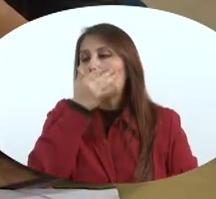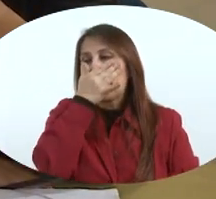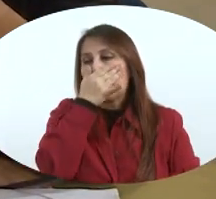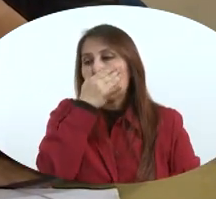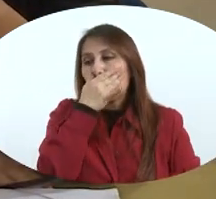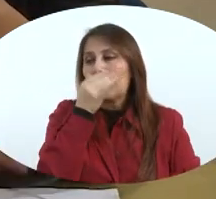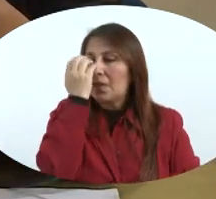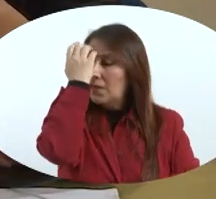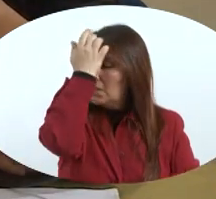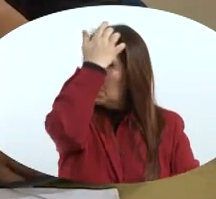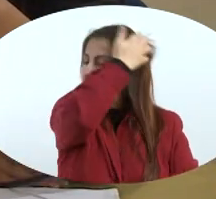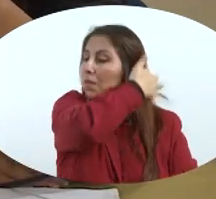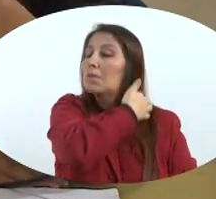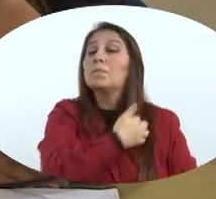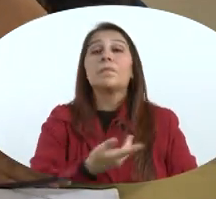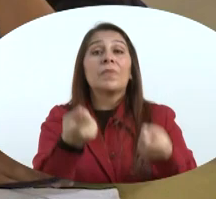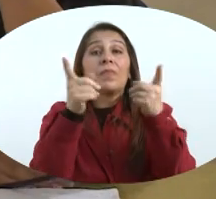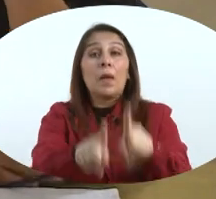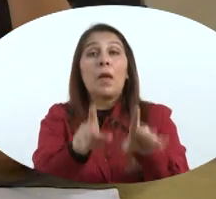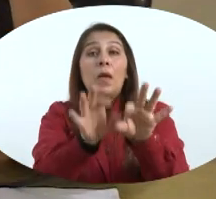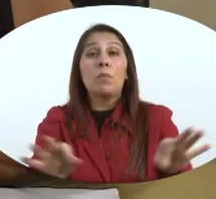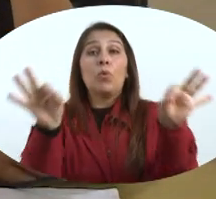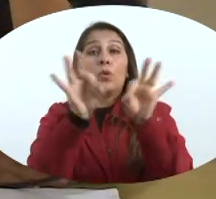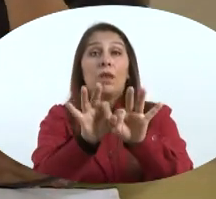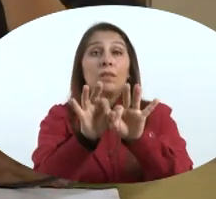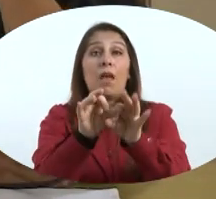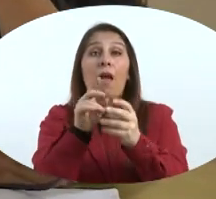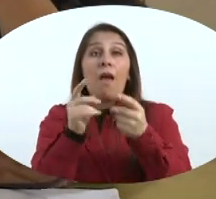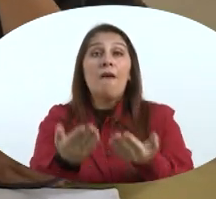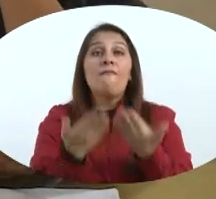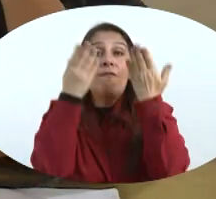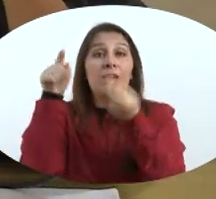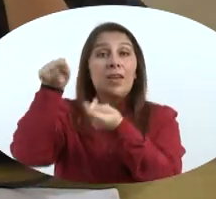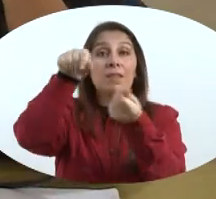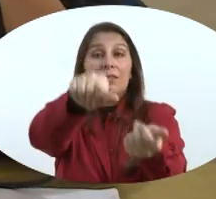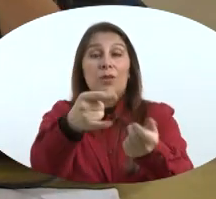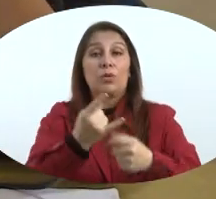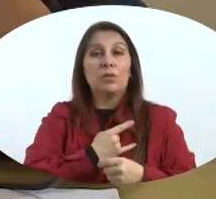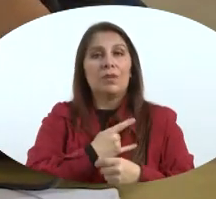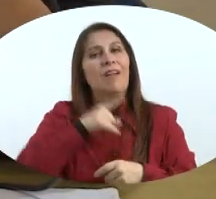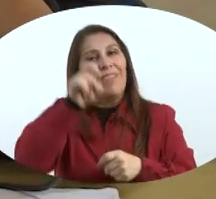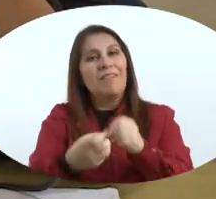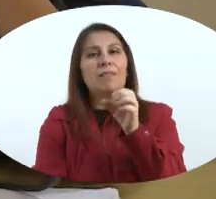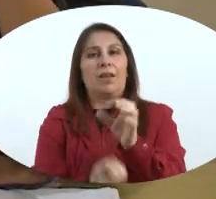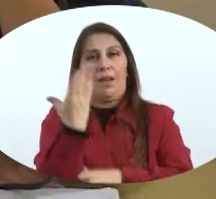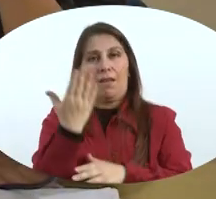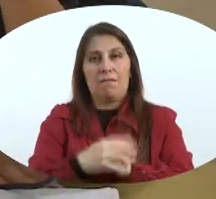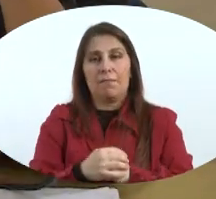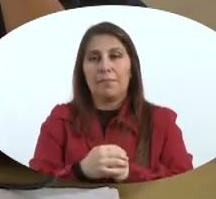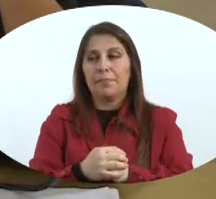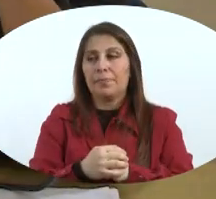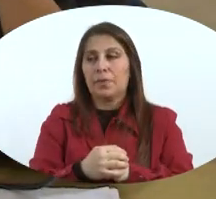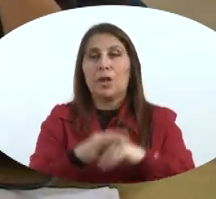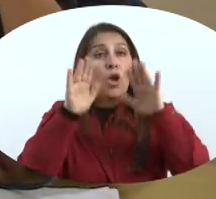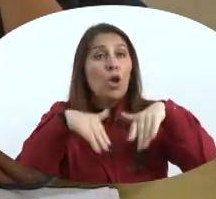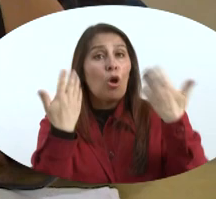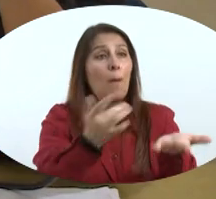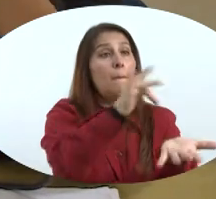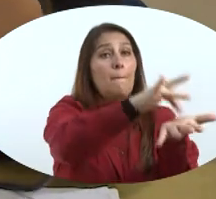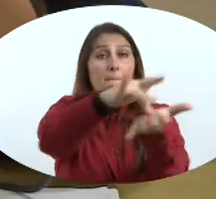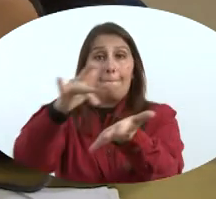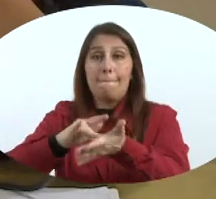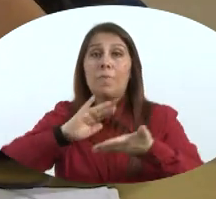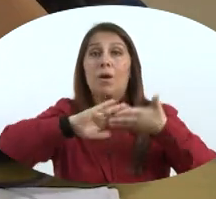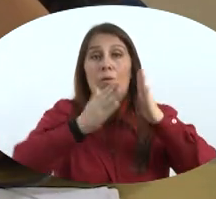también es importante crear un consejo de bienestar universitario pues digamos con la participación de la comunidad universitaria